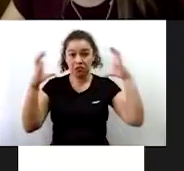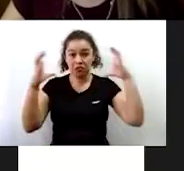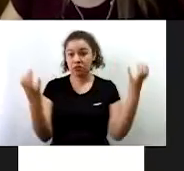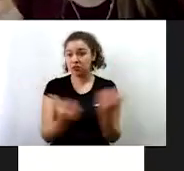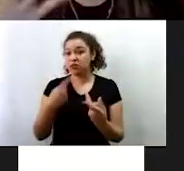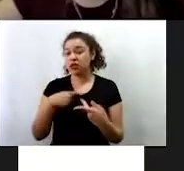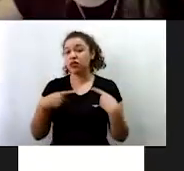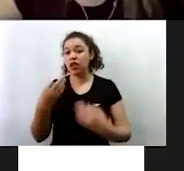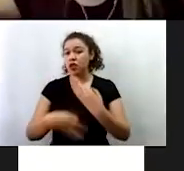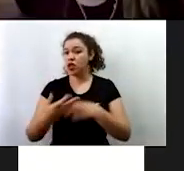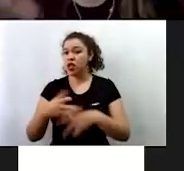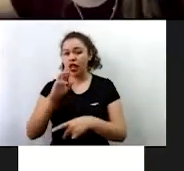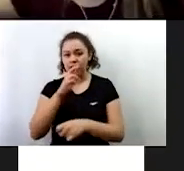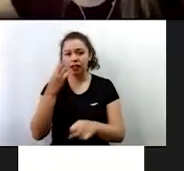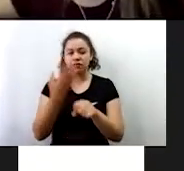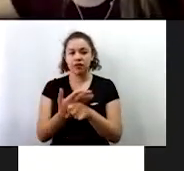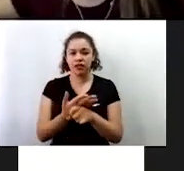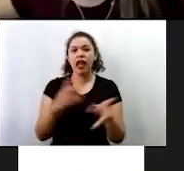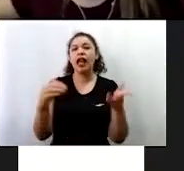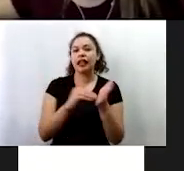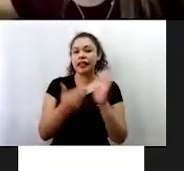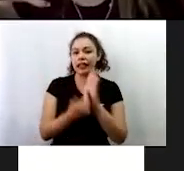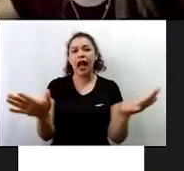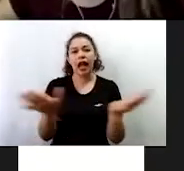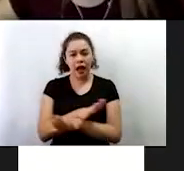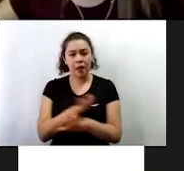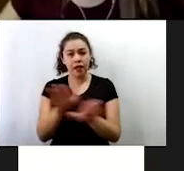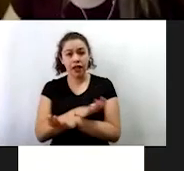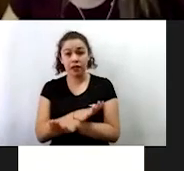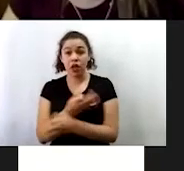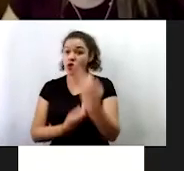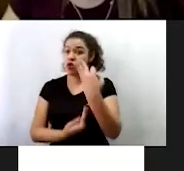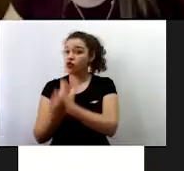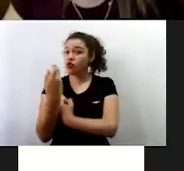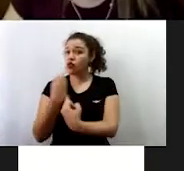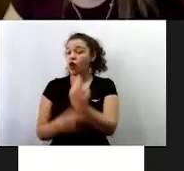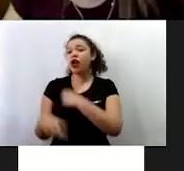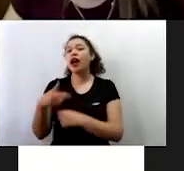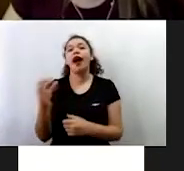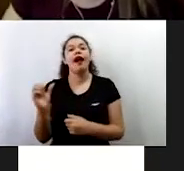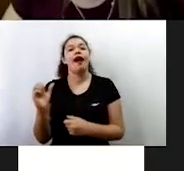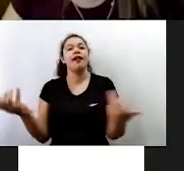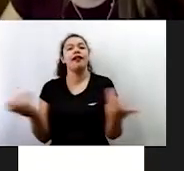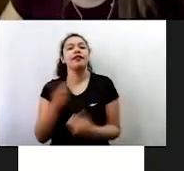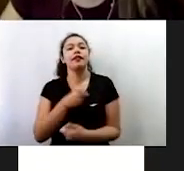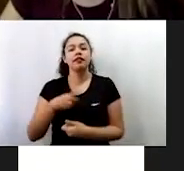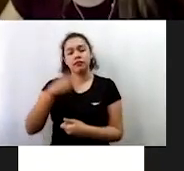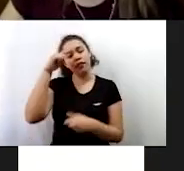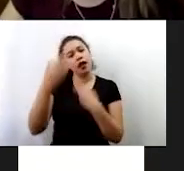toca. Las estrategias cambian, quizá la metodología cambie, pero todos tenemos algo que hacer y aportar en este